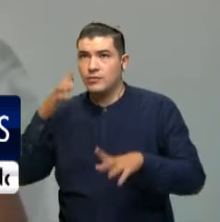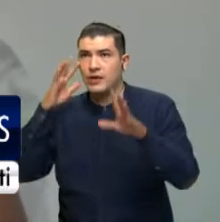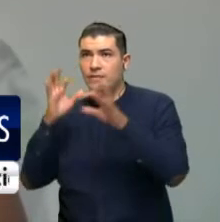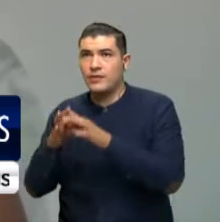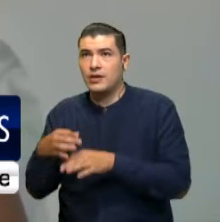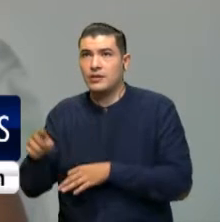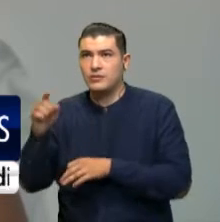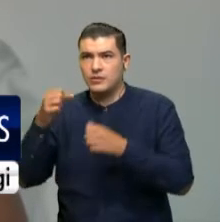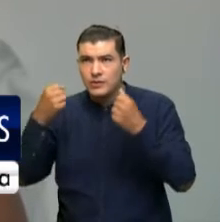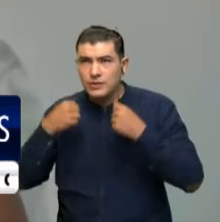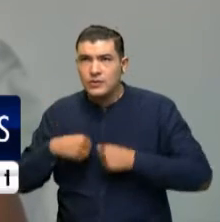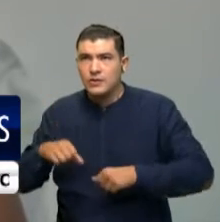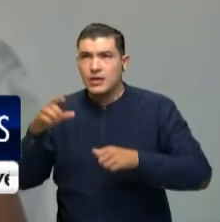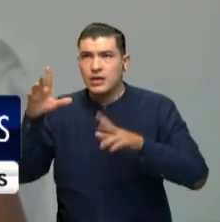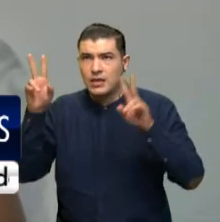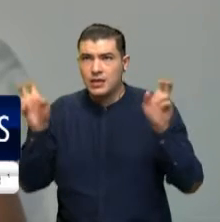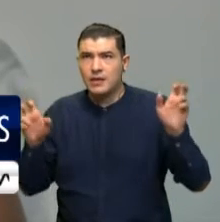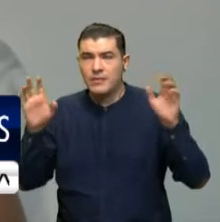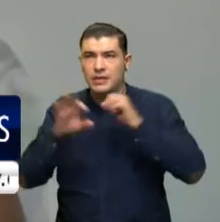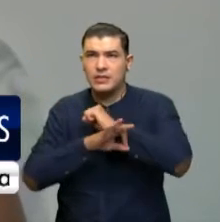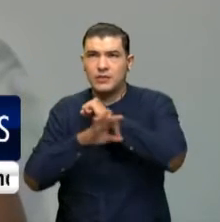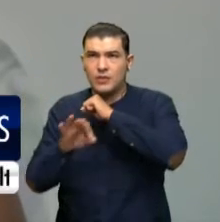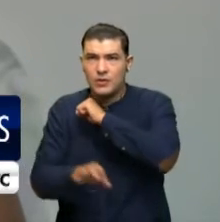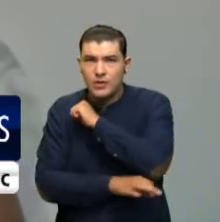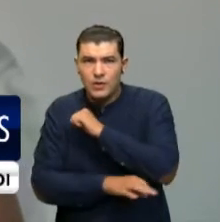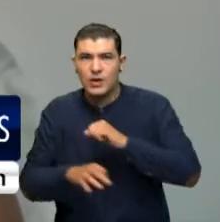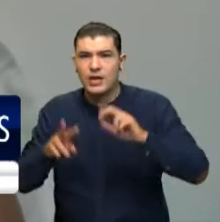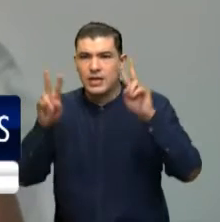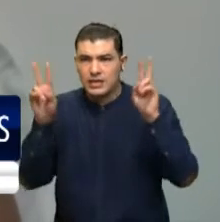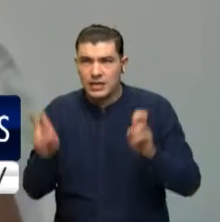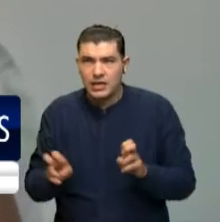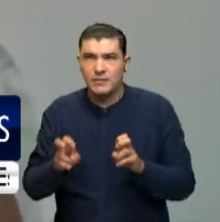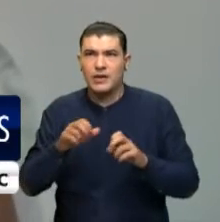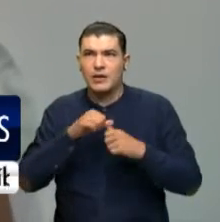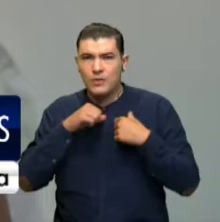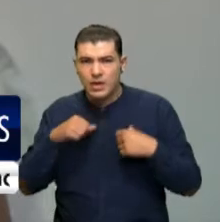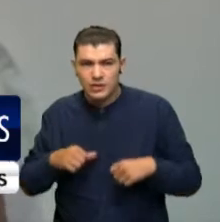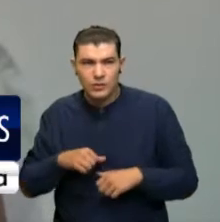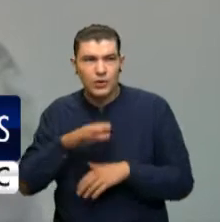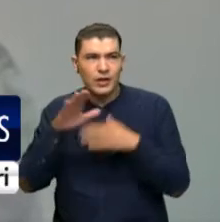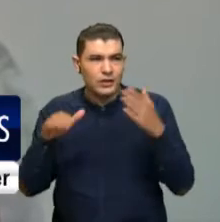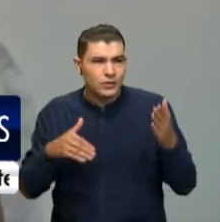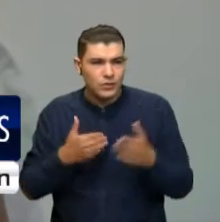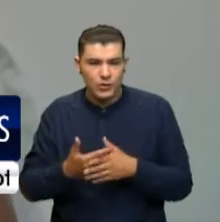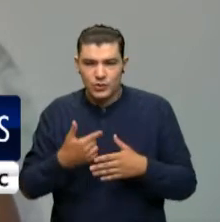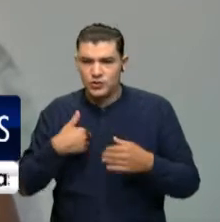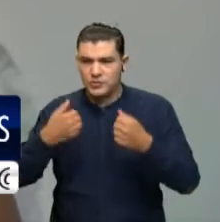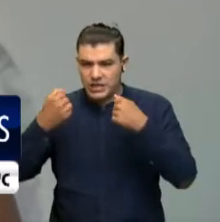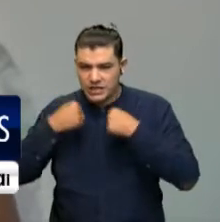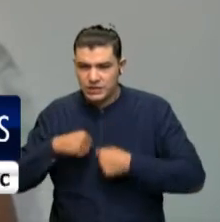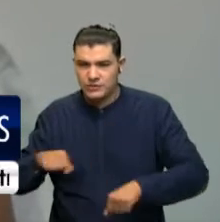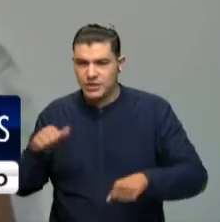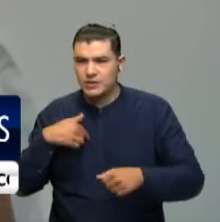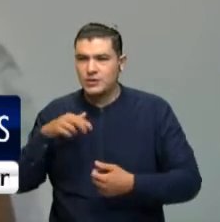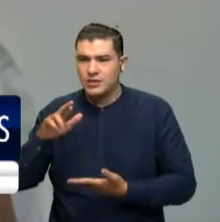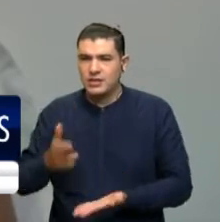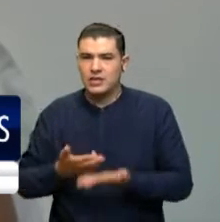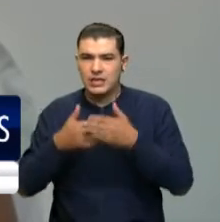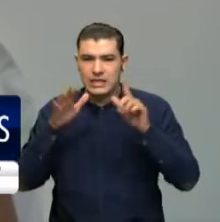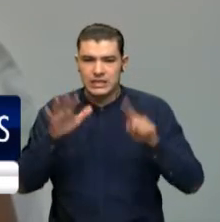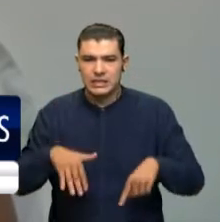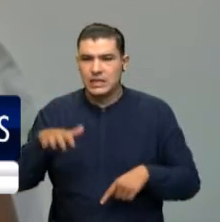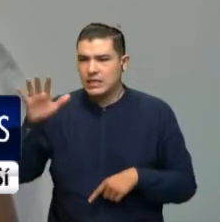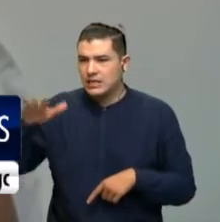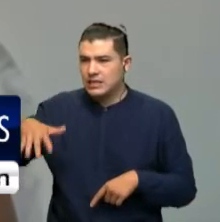operación si la metí a temas psicológicos y le metí a correcciones y así me empeñaba a recuperarme seis cinco